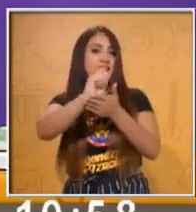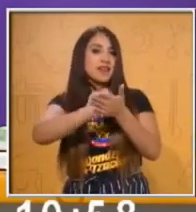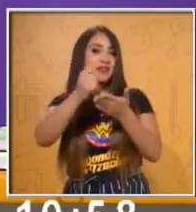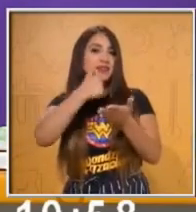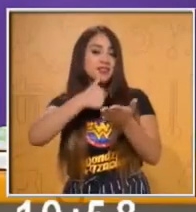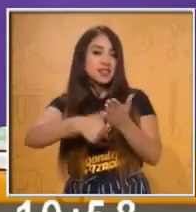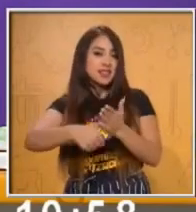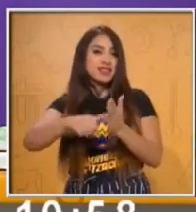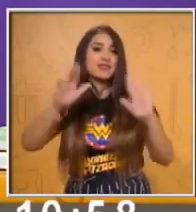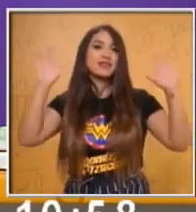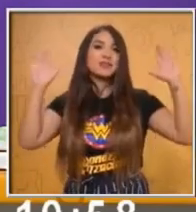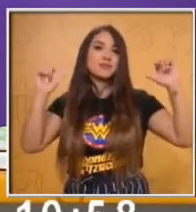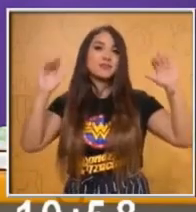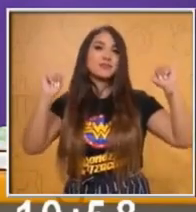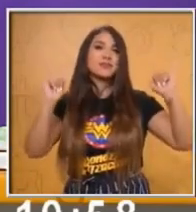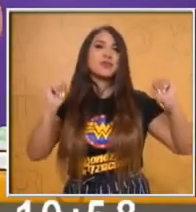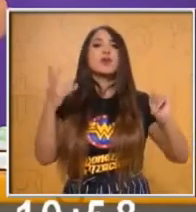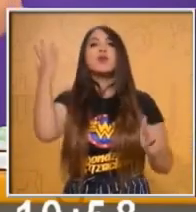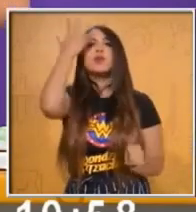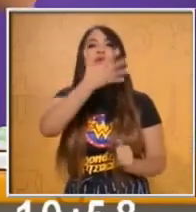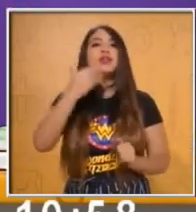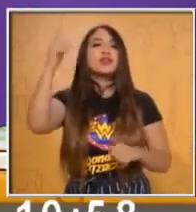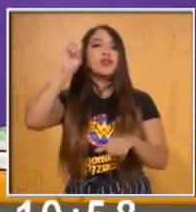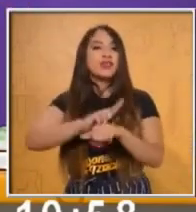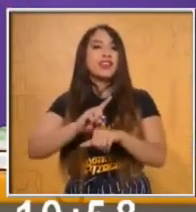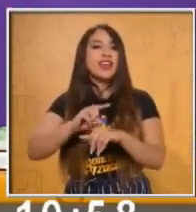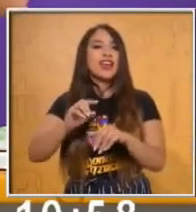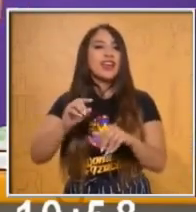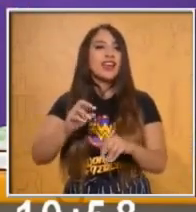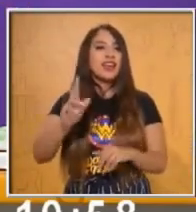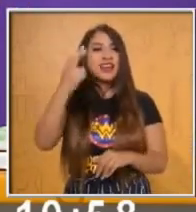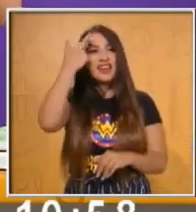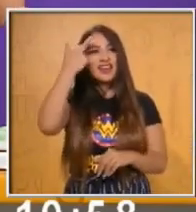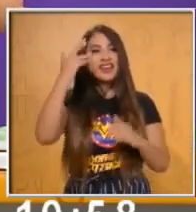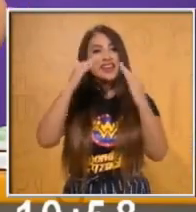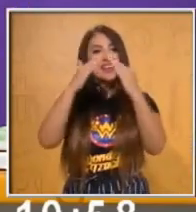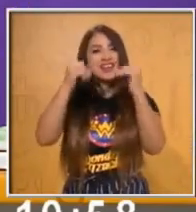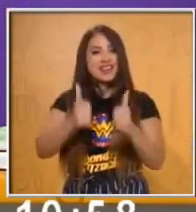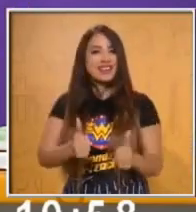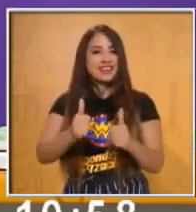nos despedimos. Que tengan un excelente día. Hasta Y recuerda, quédate en casa.